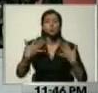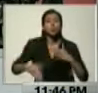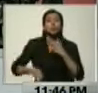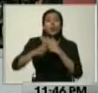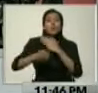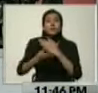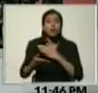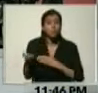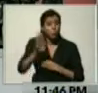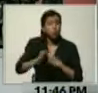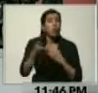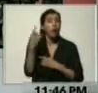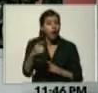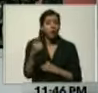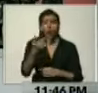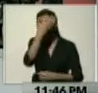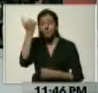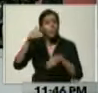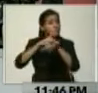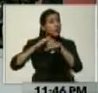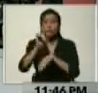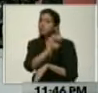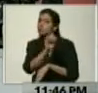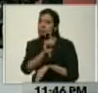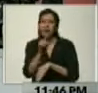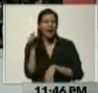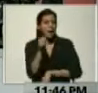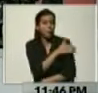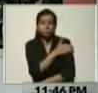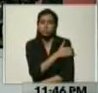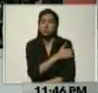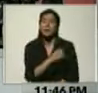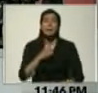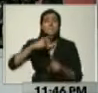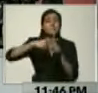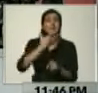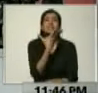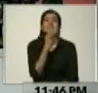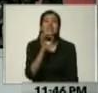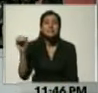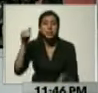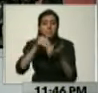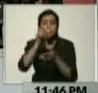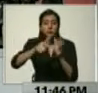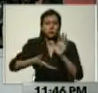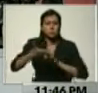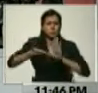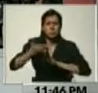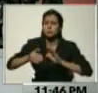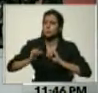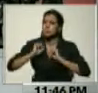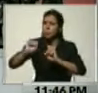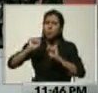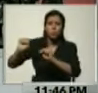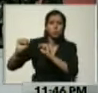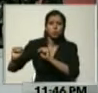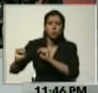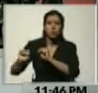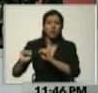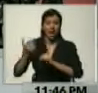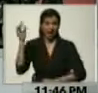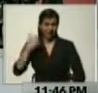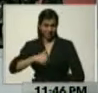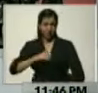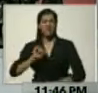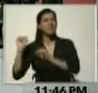y ratificó que ni olvido ni perdón le será concedido a la derecha. Más de 500.000 personas se movilizaron en rechazo a la visita, a la